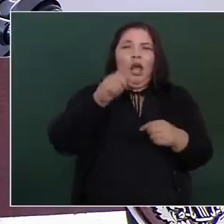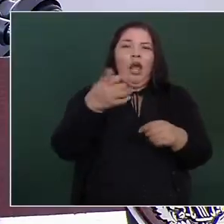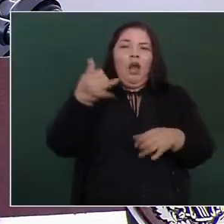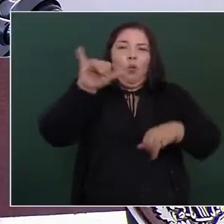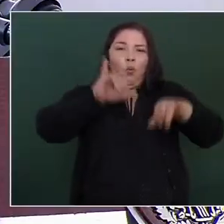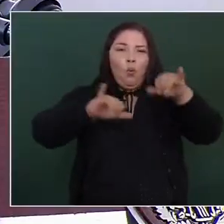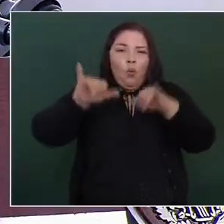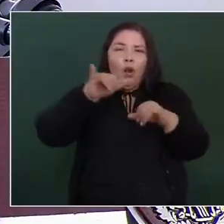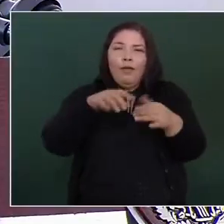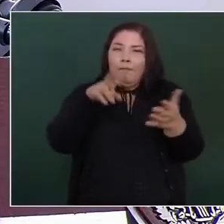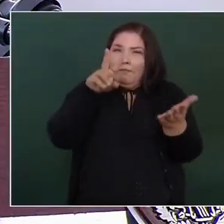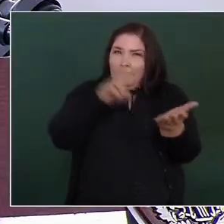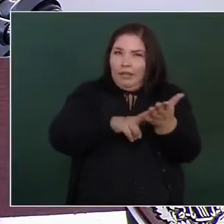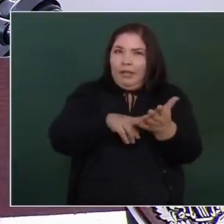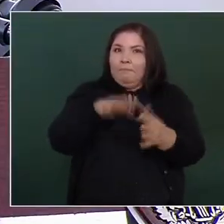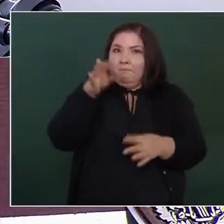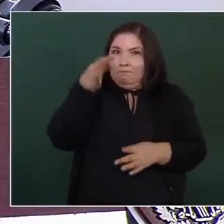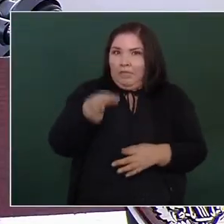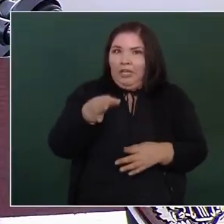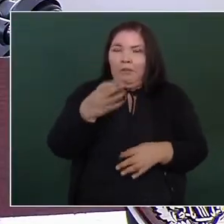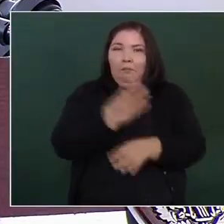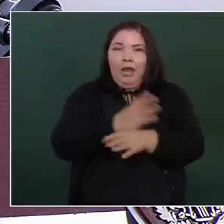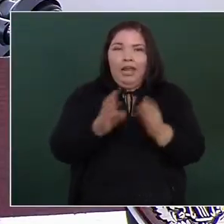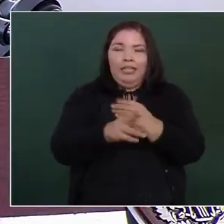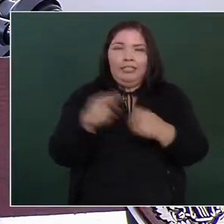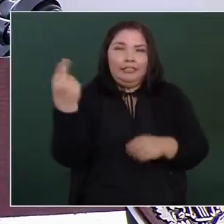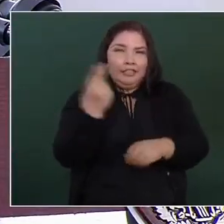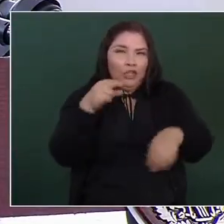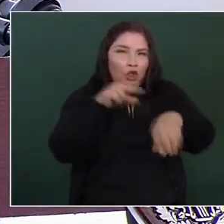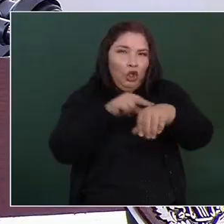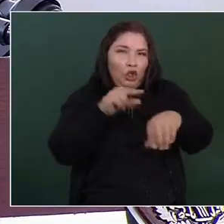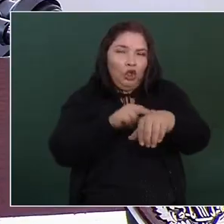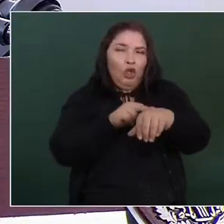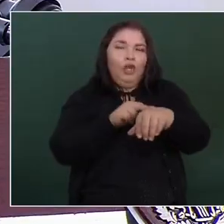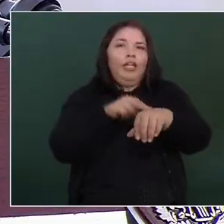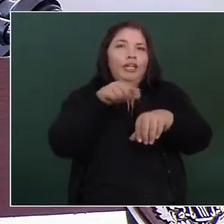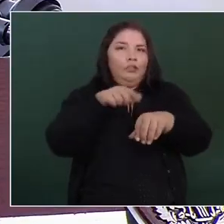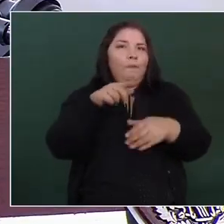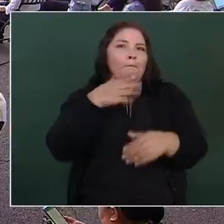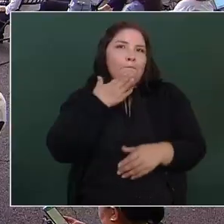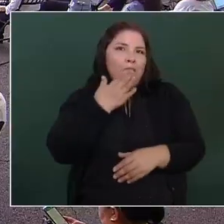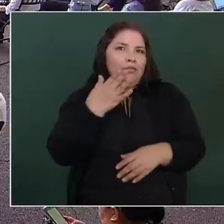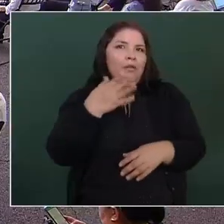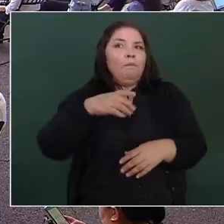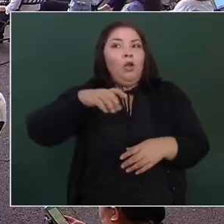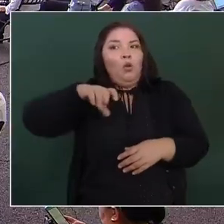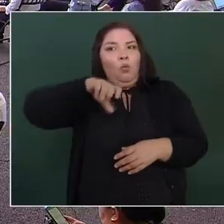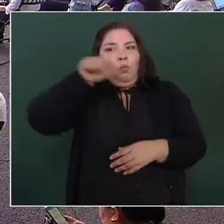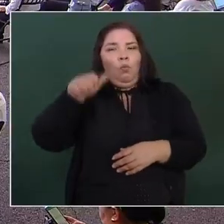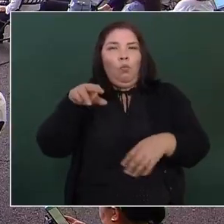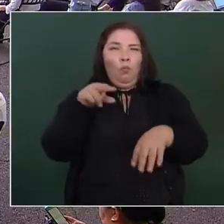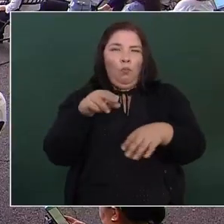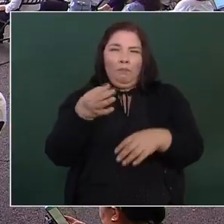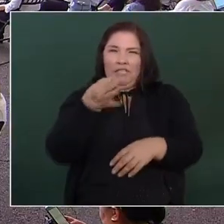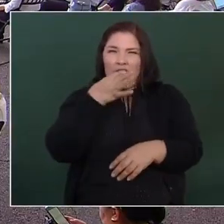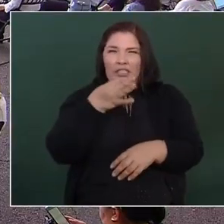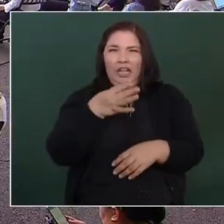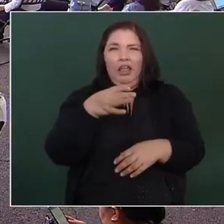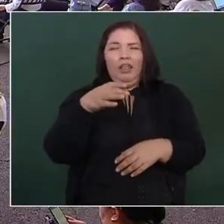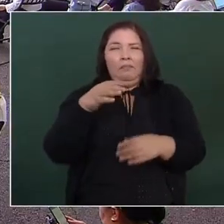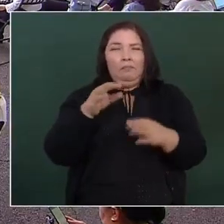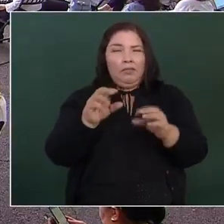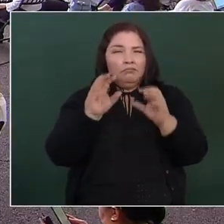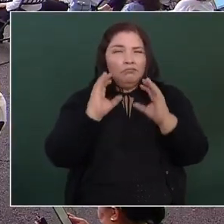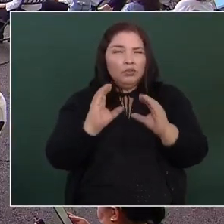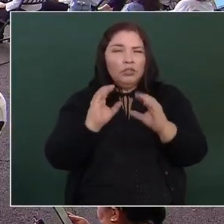va a los medicamentos de anestésicos o cosméticos, que eso es legal, pero hay otra parte que hay que controlar con mayor precisión y